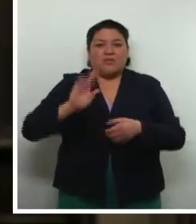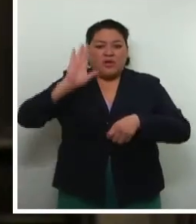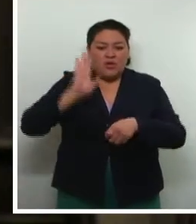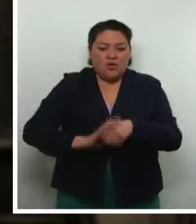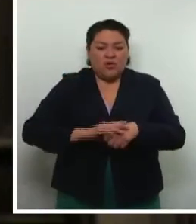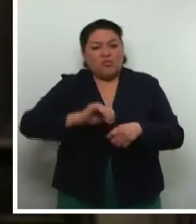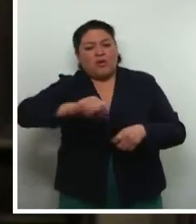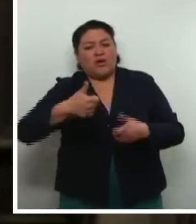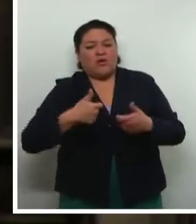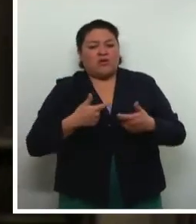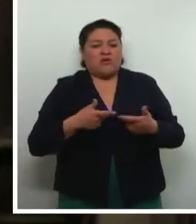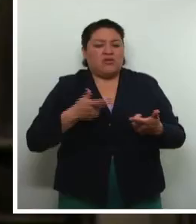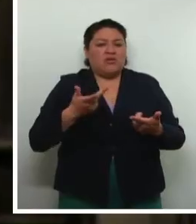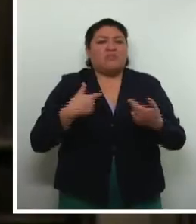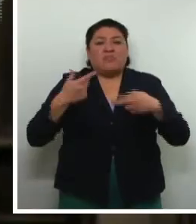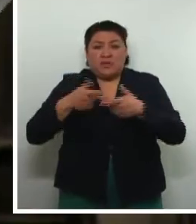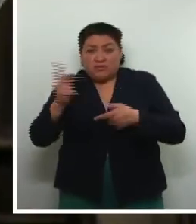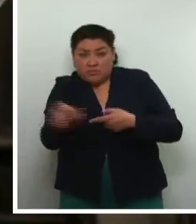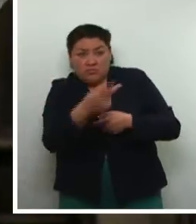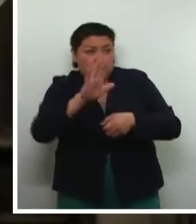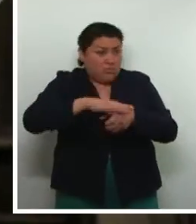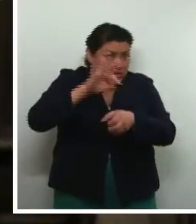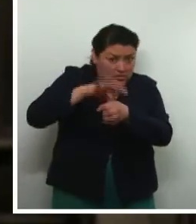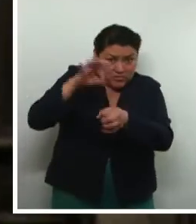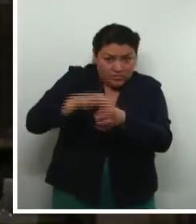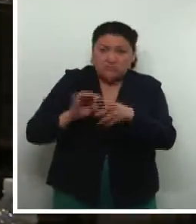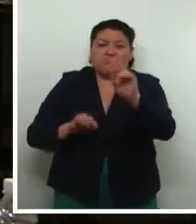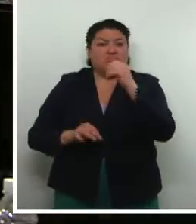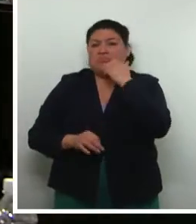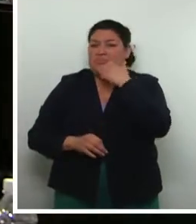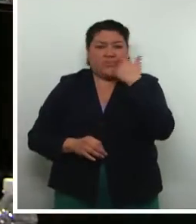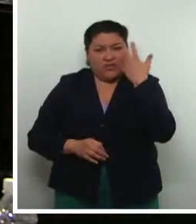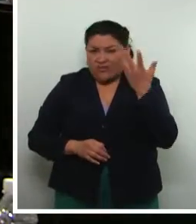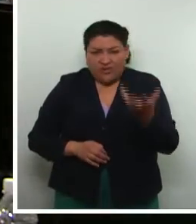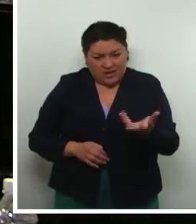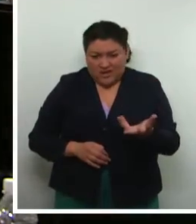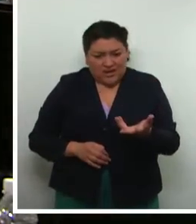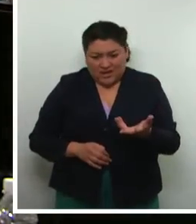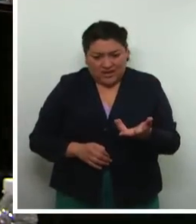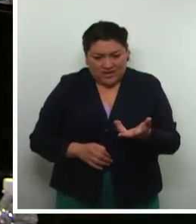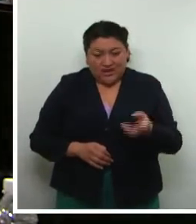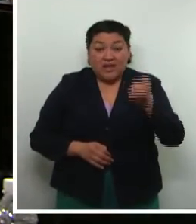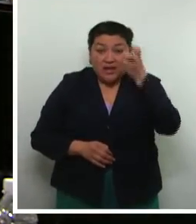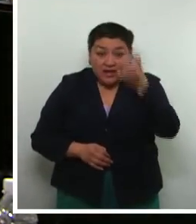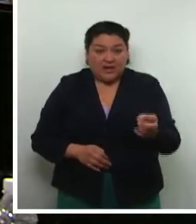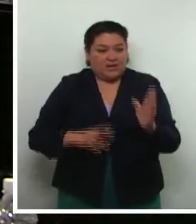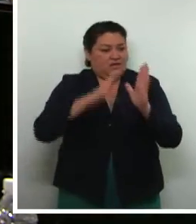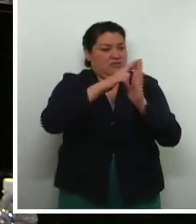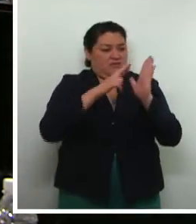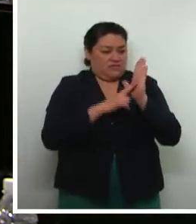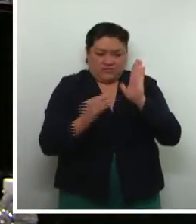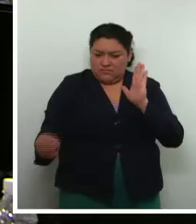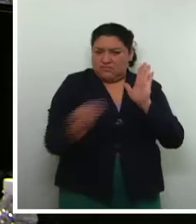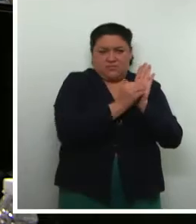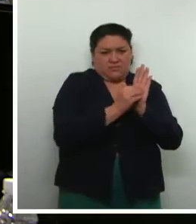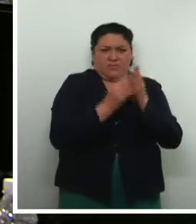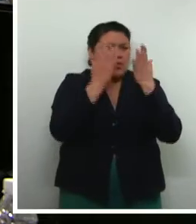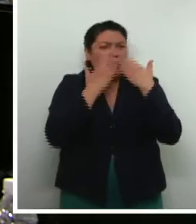la votación de las 2/3 partes. No está ni en el reglamento ni en